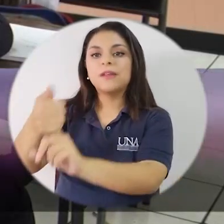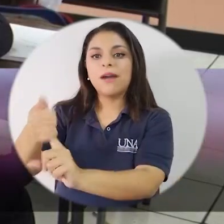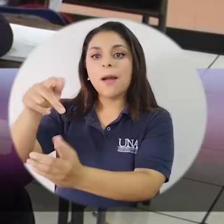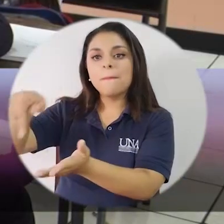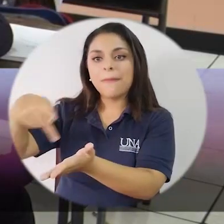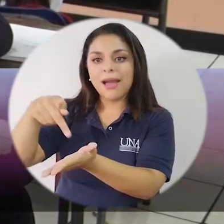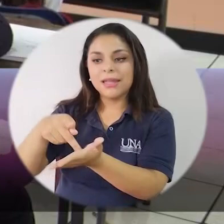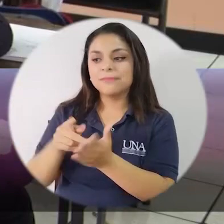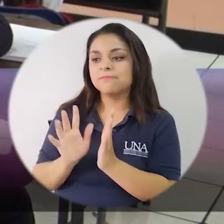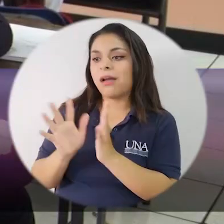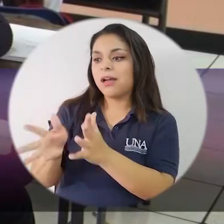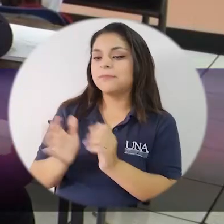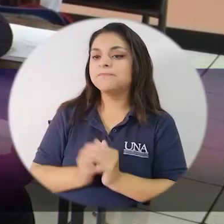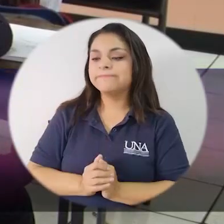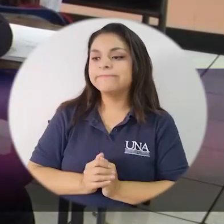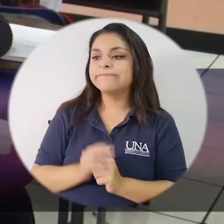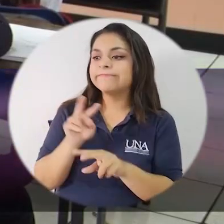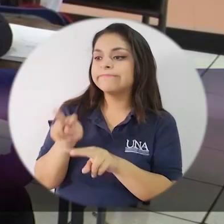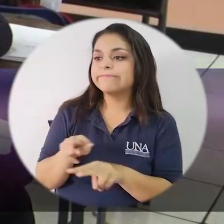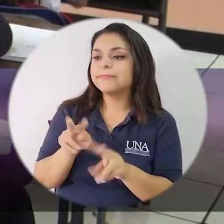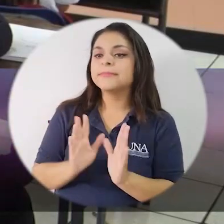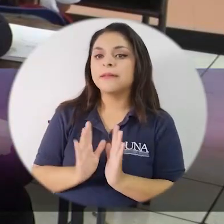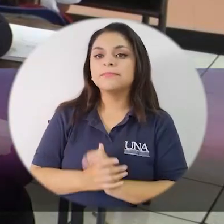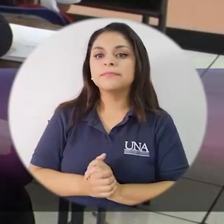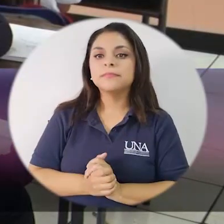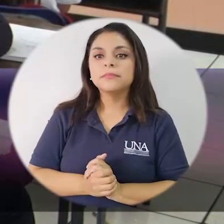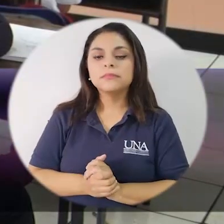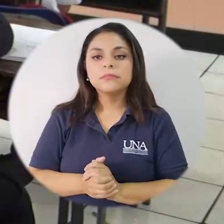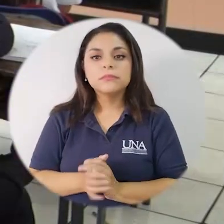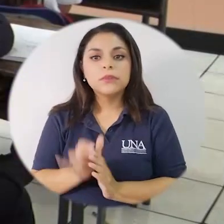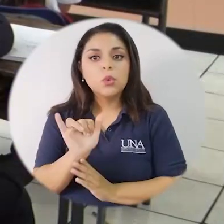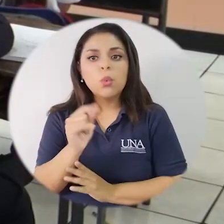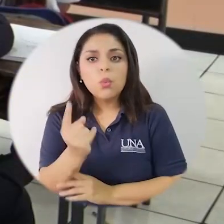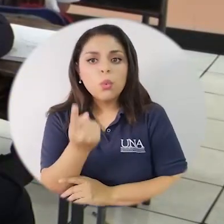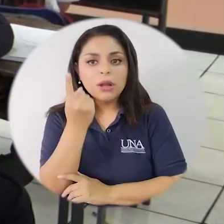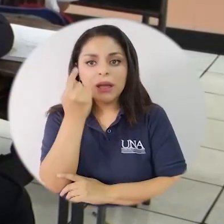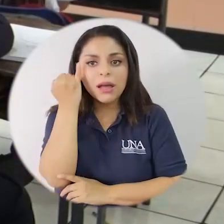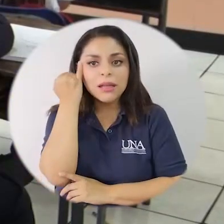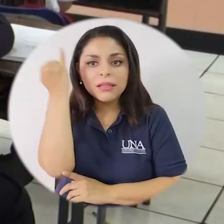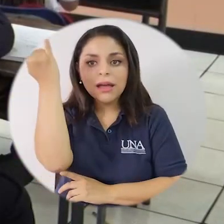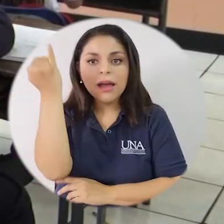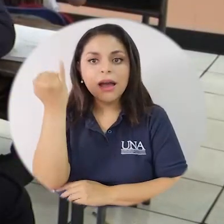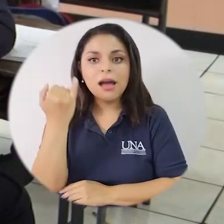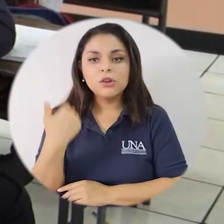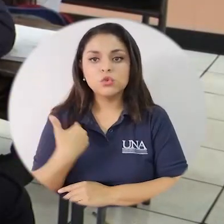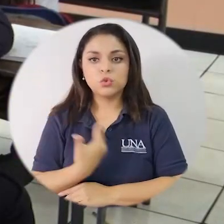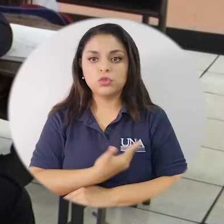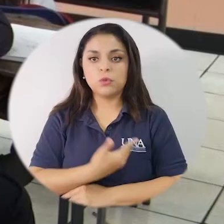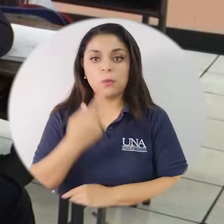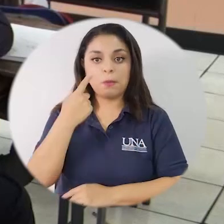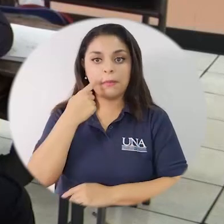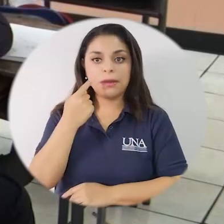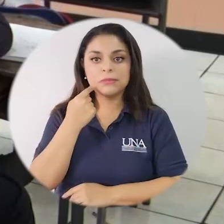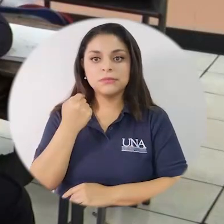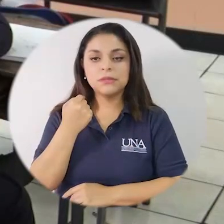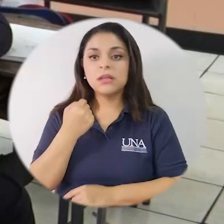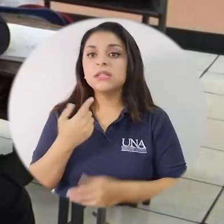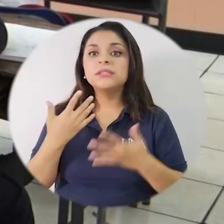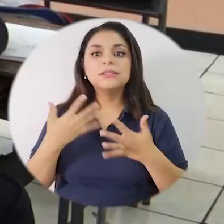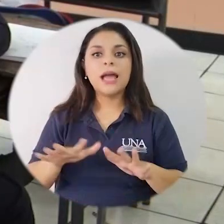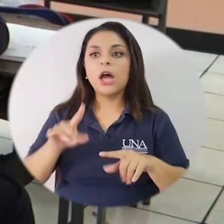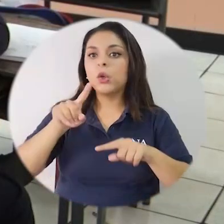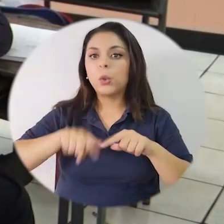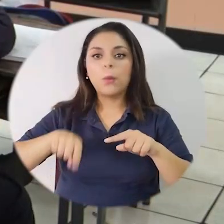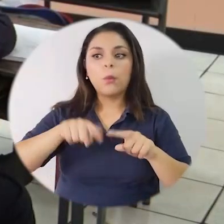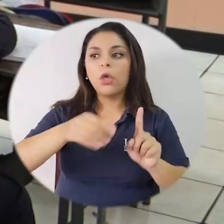ahí era la única estrategia y herramienta que tenemos a veces como papás. En el momento en que ya no podemos